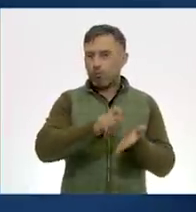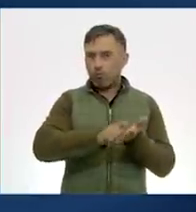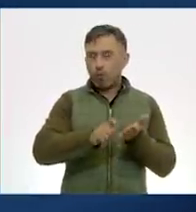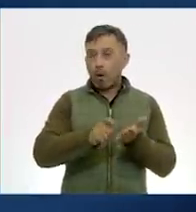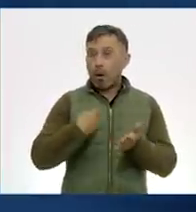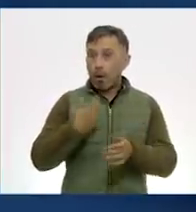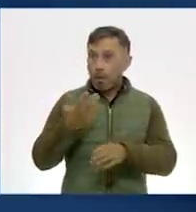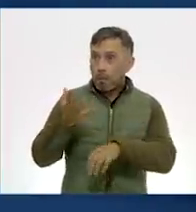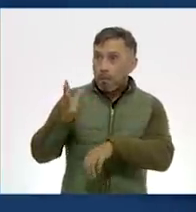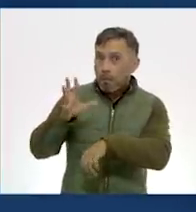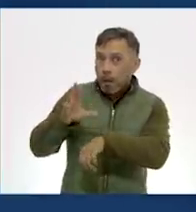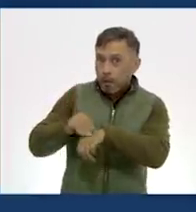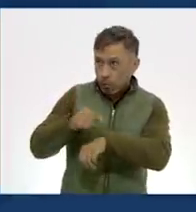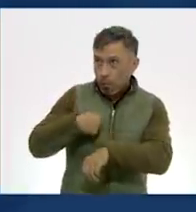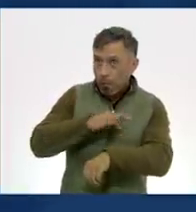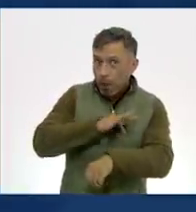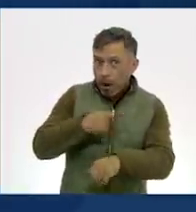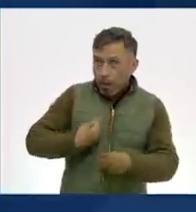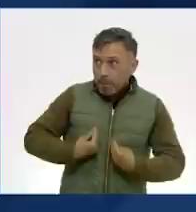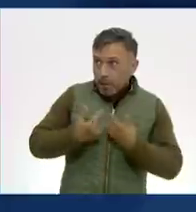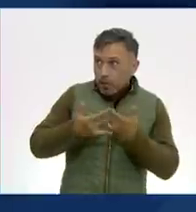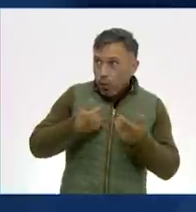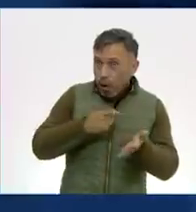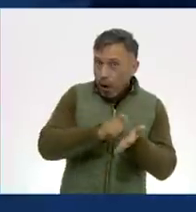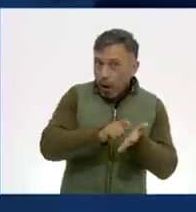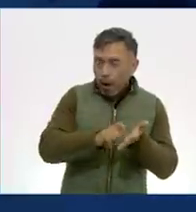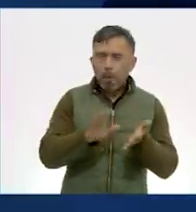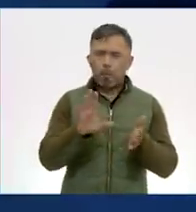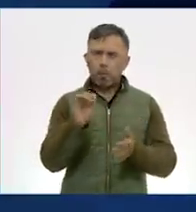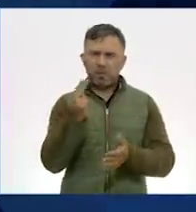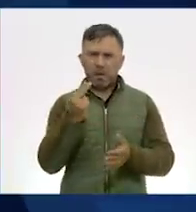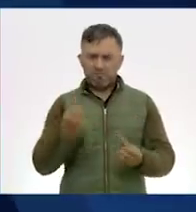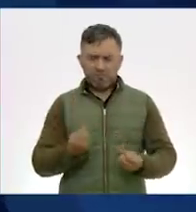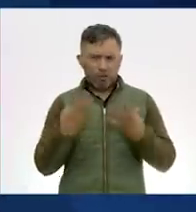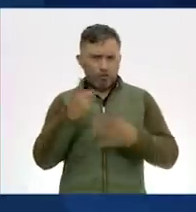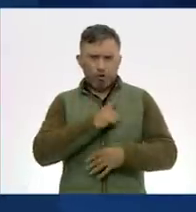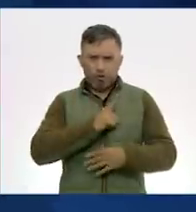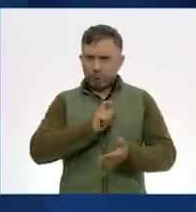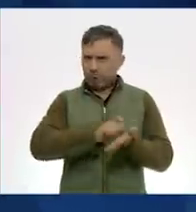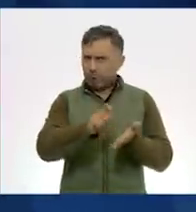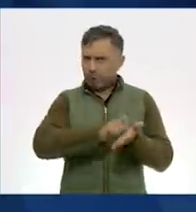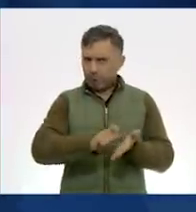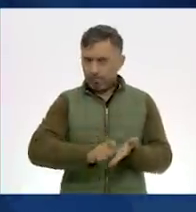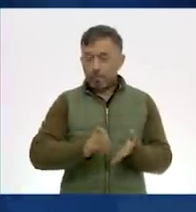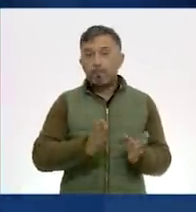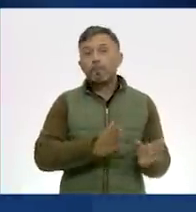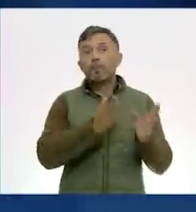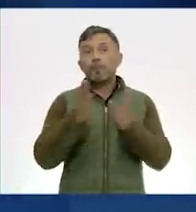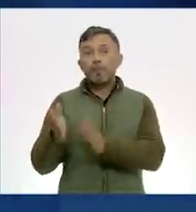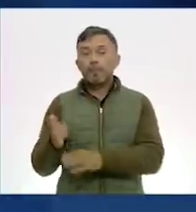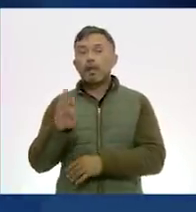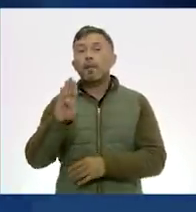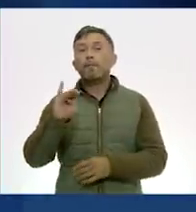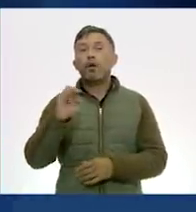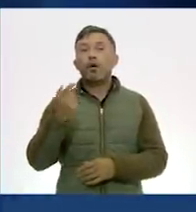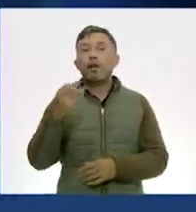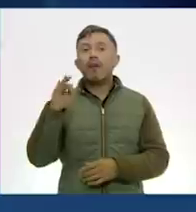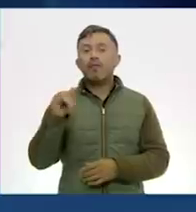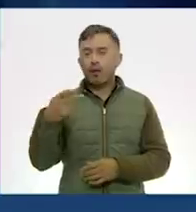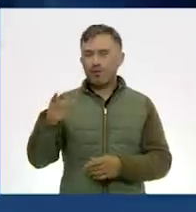para hacerlo, para publicarlo. Y tenemos del otro lado la biografía con sus características. Es